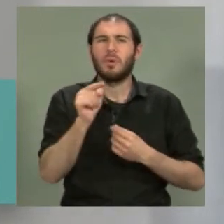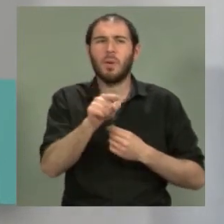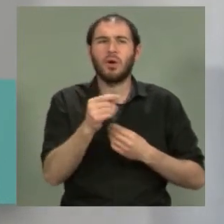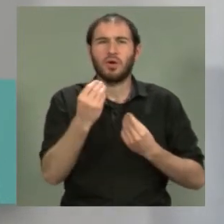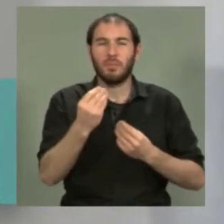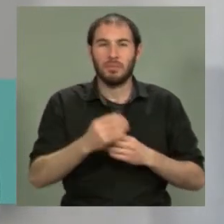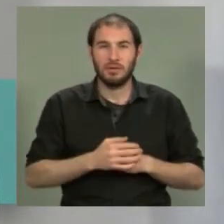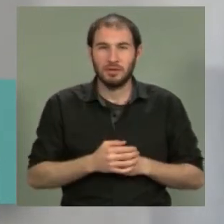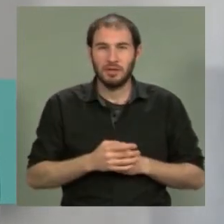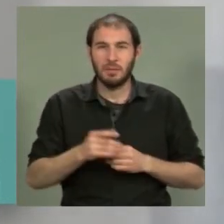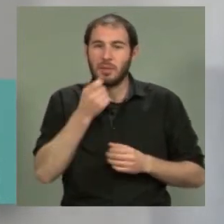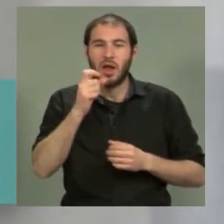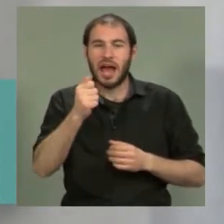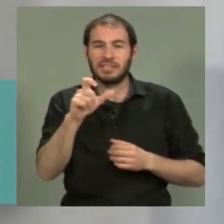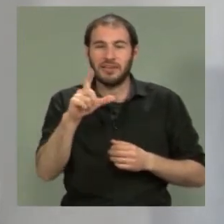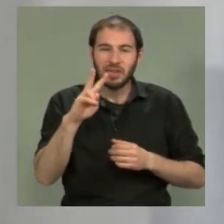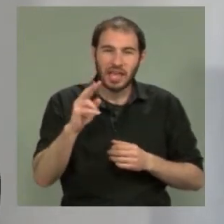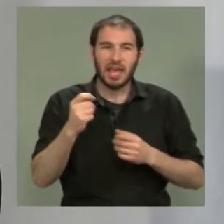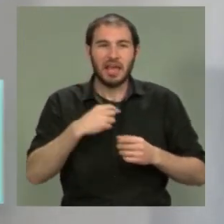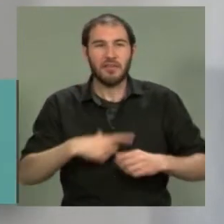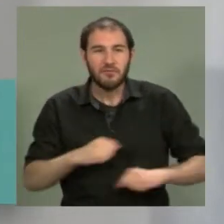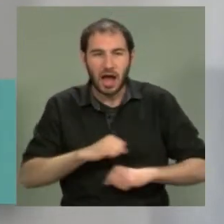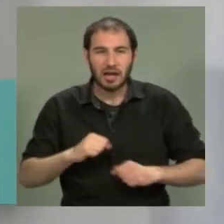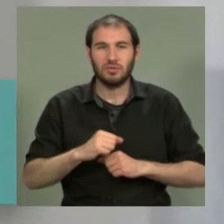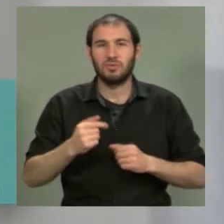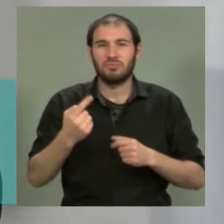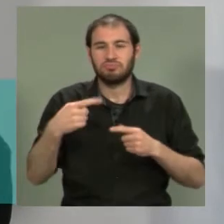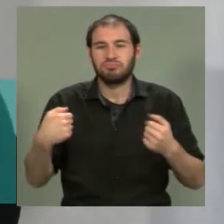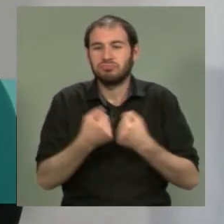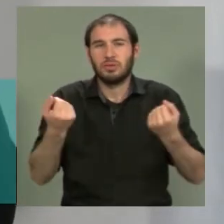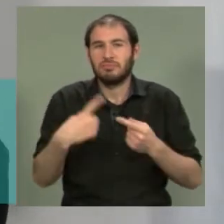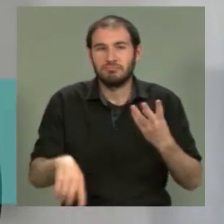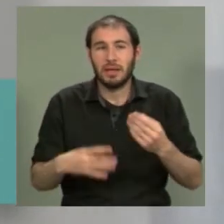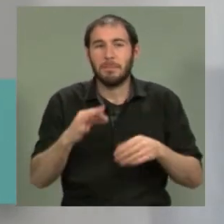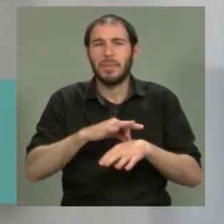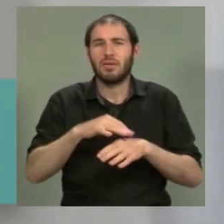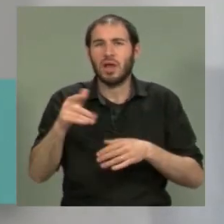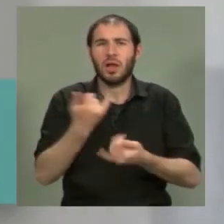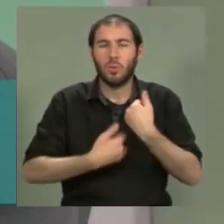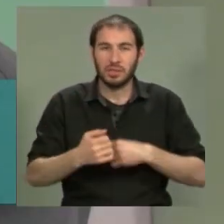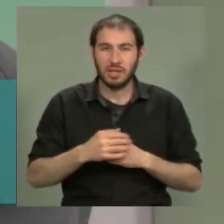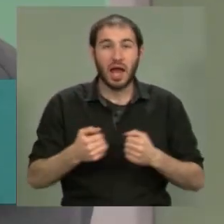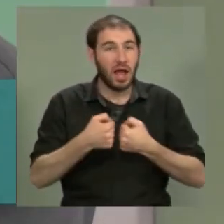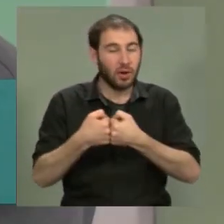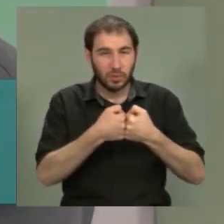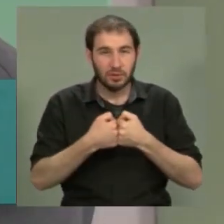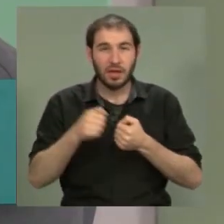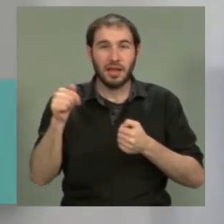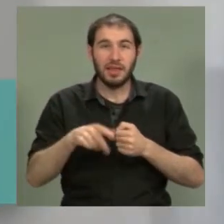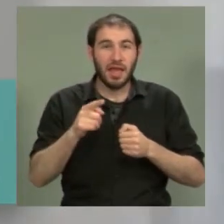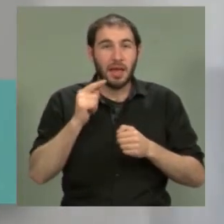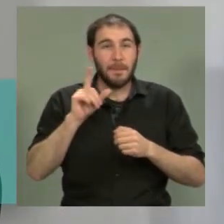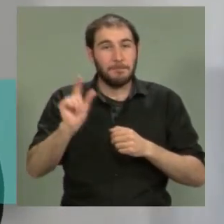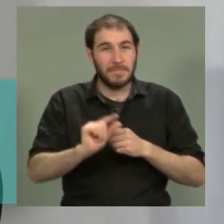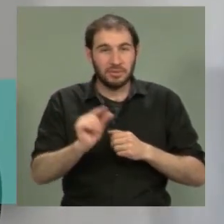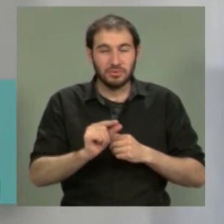evitar a diario un ACV, un infarto, un accidente de tránsito? Los médicos acá presentes pueden coincidir en que se pueden reducir las